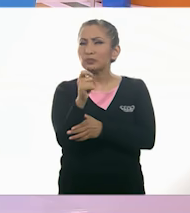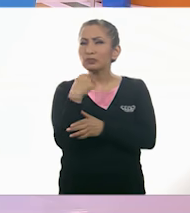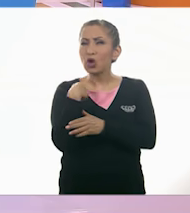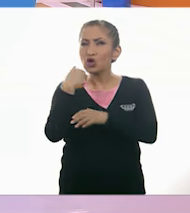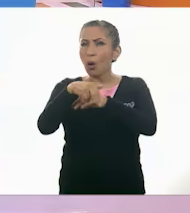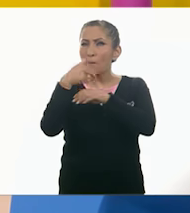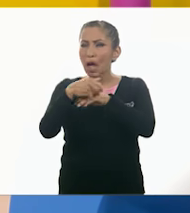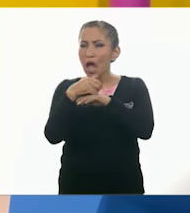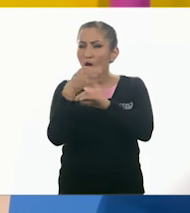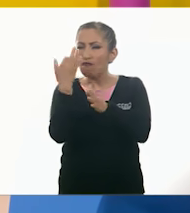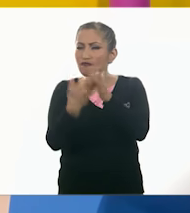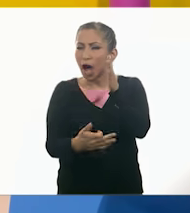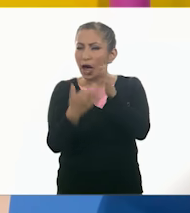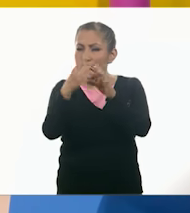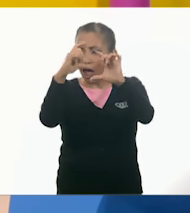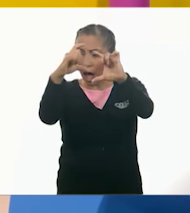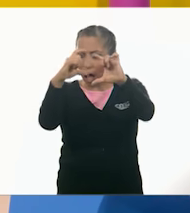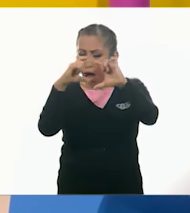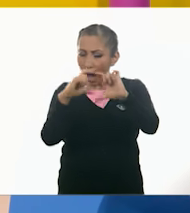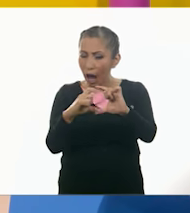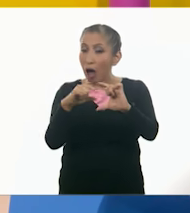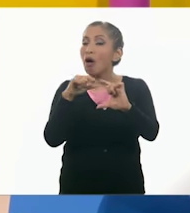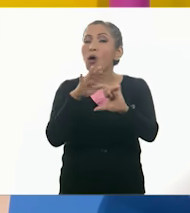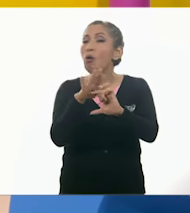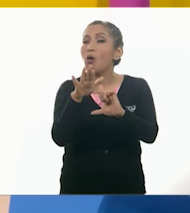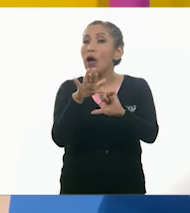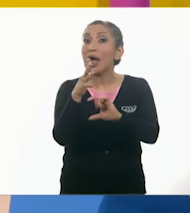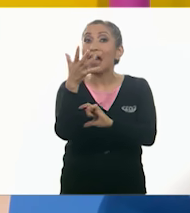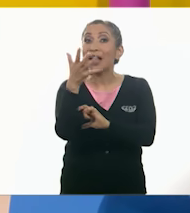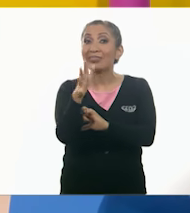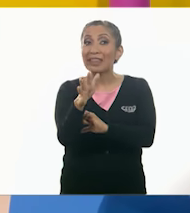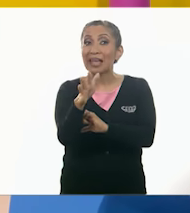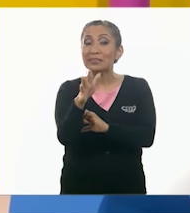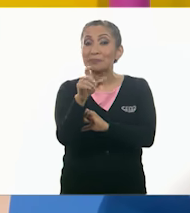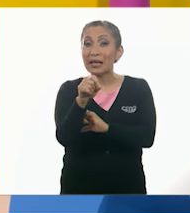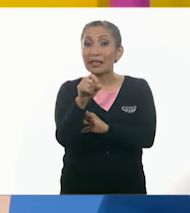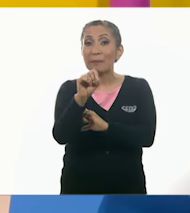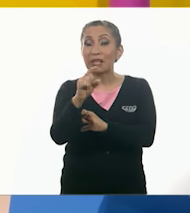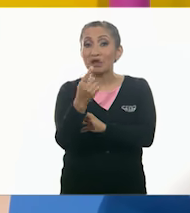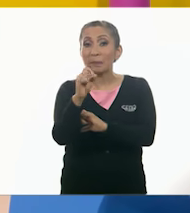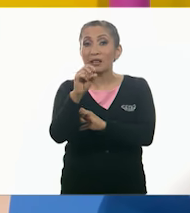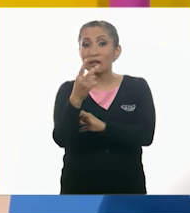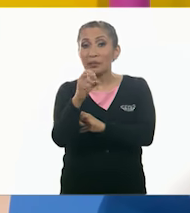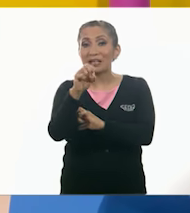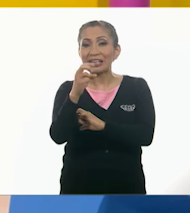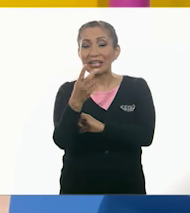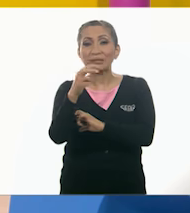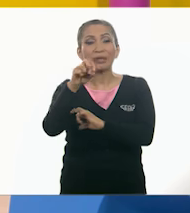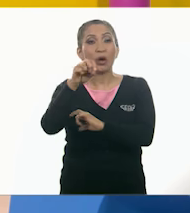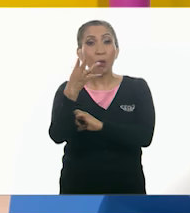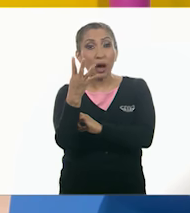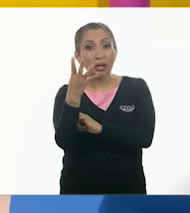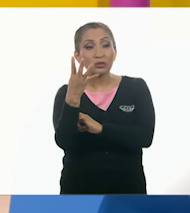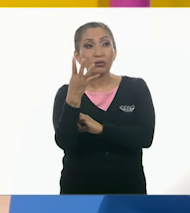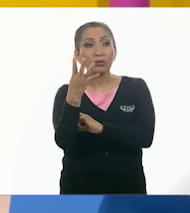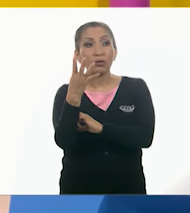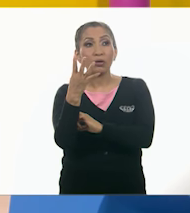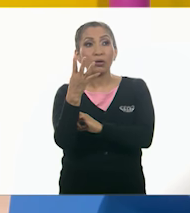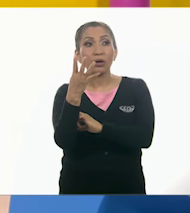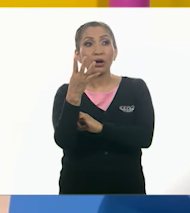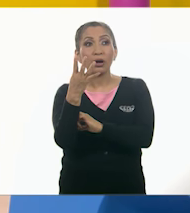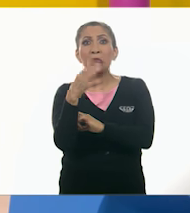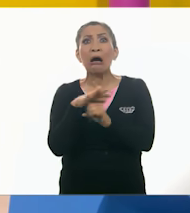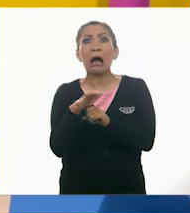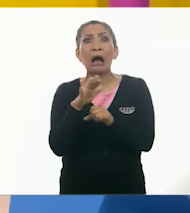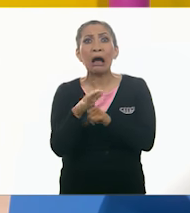que el número misterioso que falta ahí es el 10, 20, 21, 22, 23, 24. Ok.